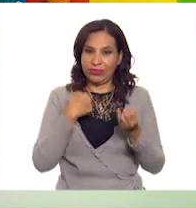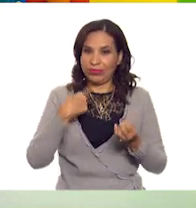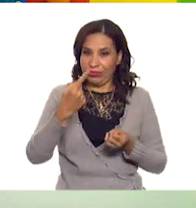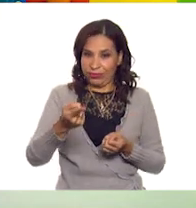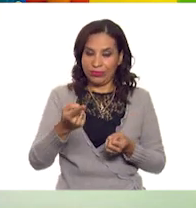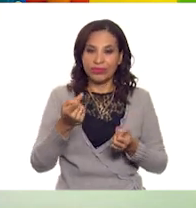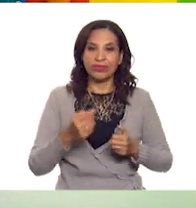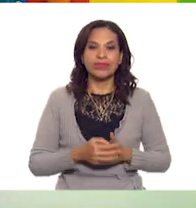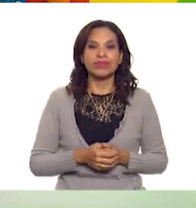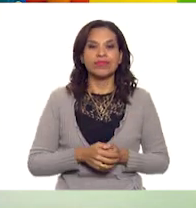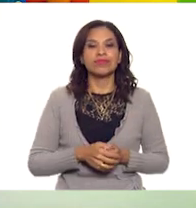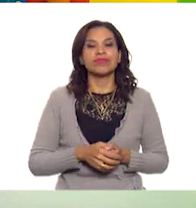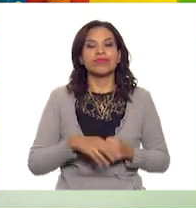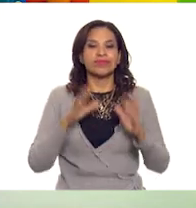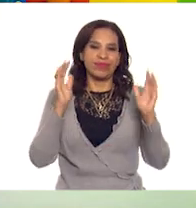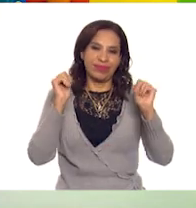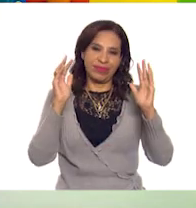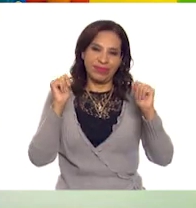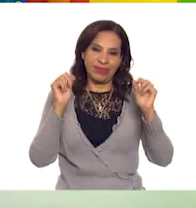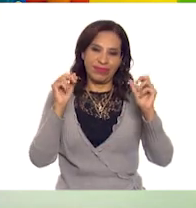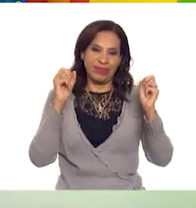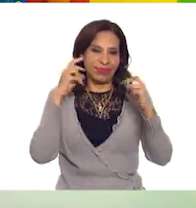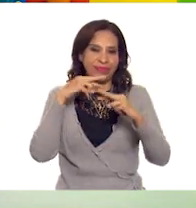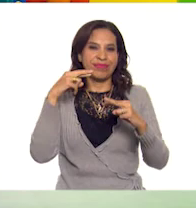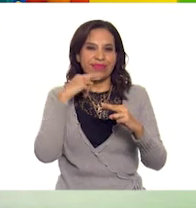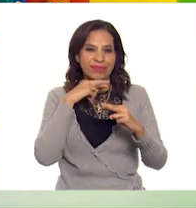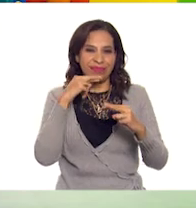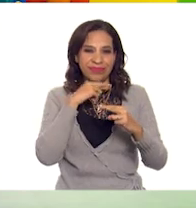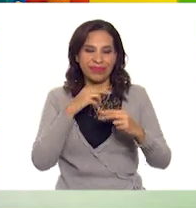ustedes. ¡Adiós! ¡Hasta pronto!